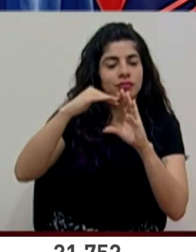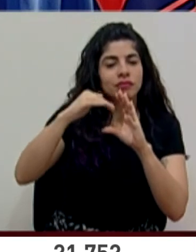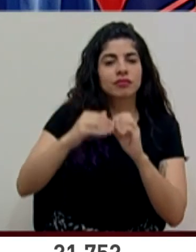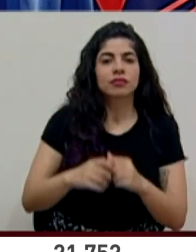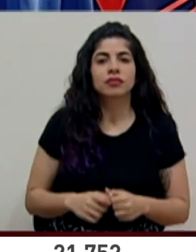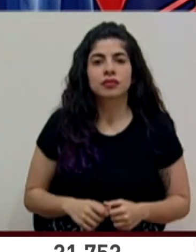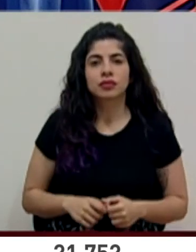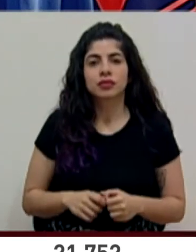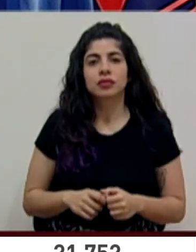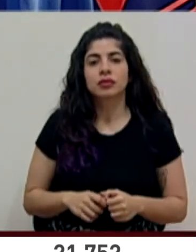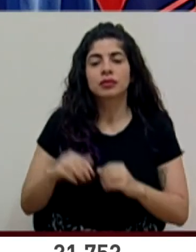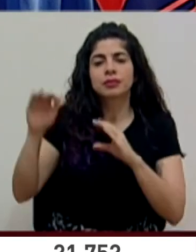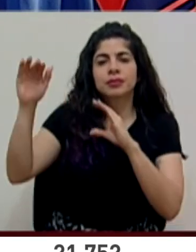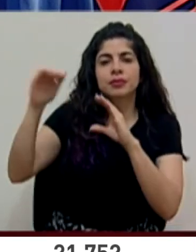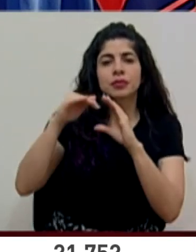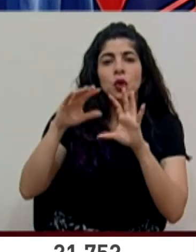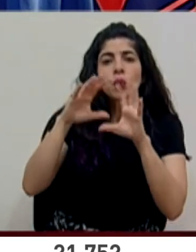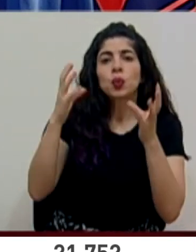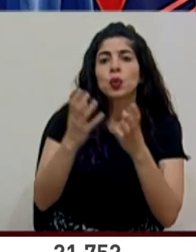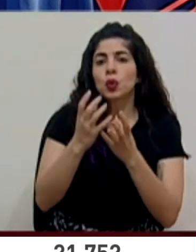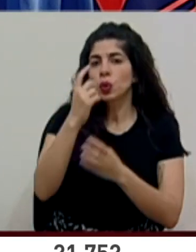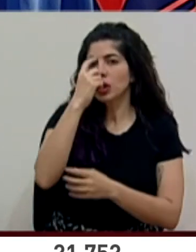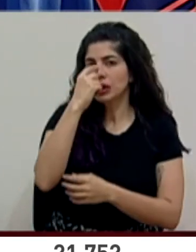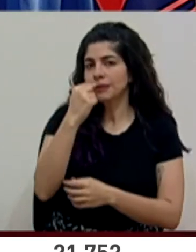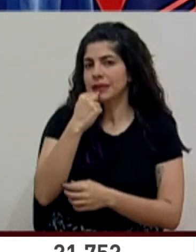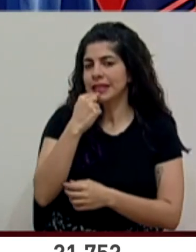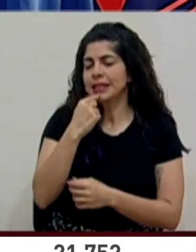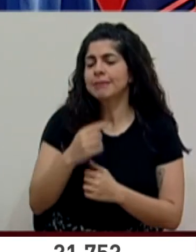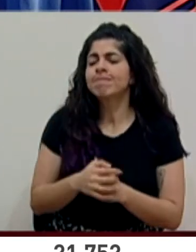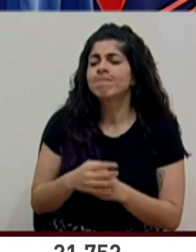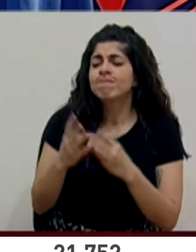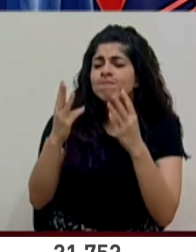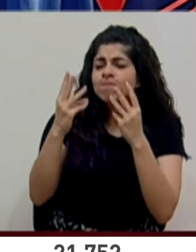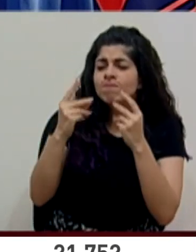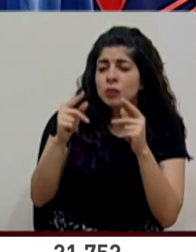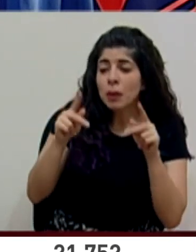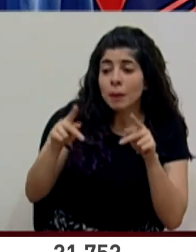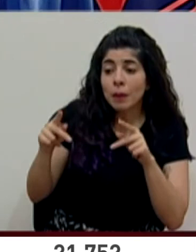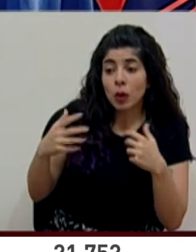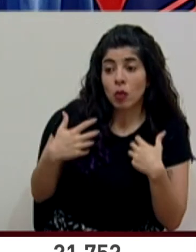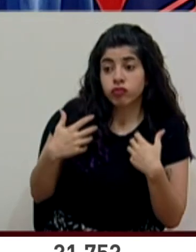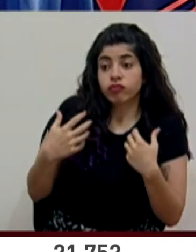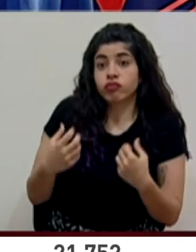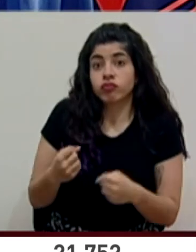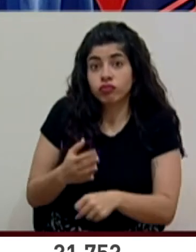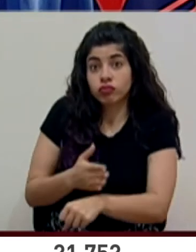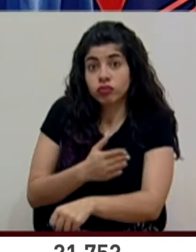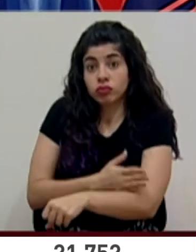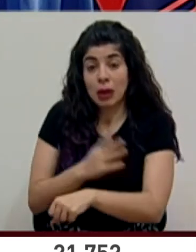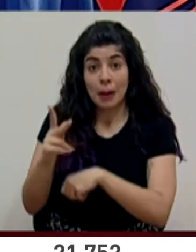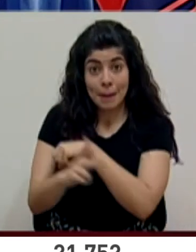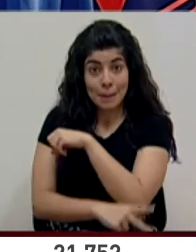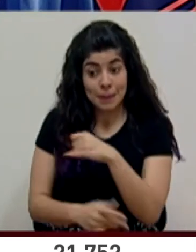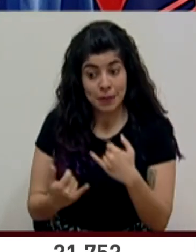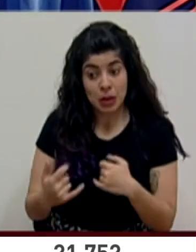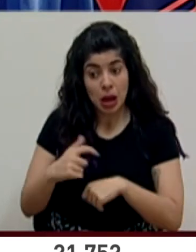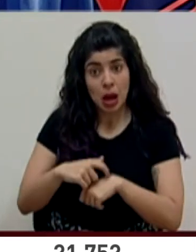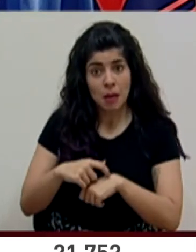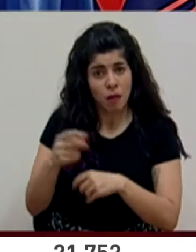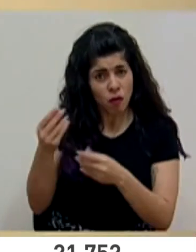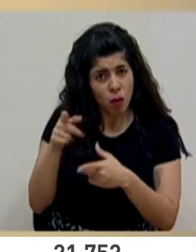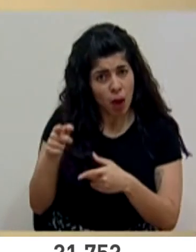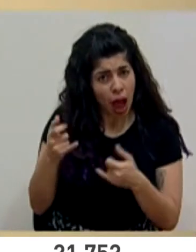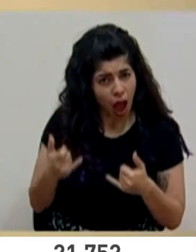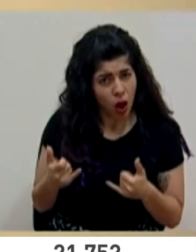vía remota. Consulta Mundo Escazú. ¿La cantidad de personas recuperadas en el país a esta fecha está ya